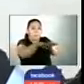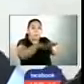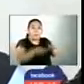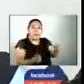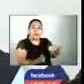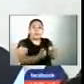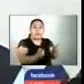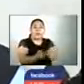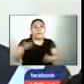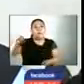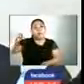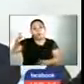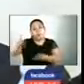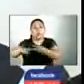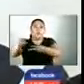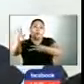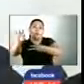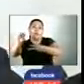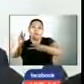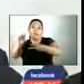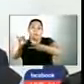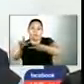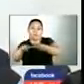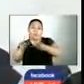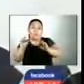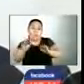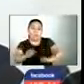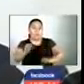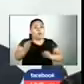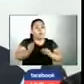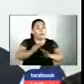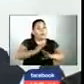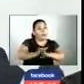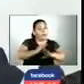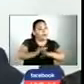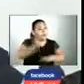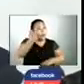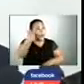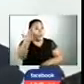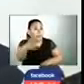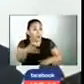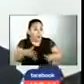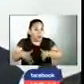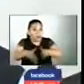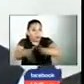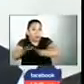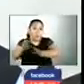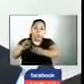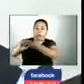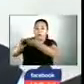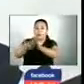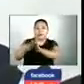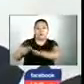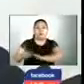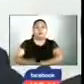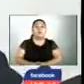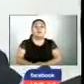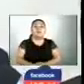desde el Ministerio de Obras Públicas, fobial, para poder reducir el riesgo en diferentes carreteras y en diferentes colonias del país.